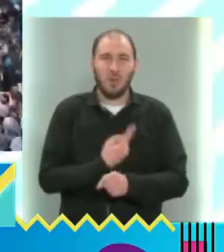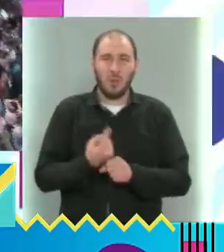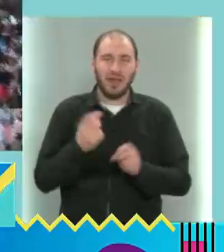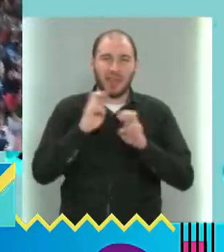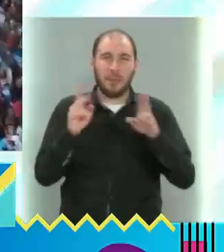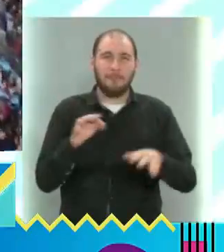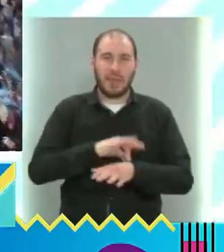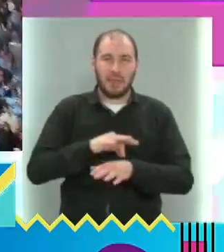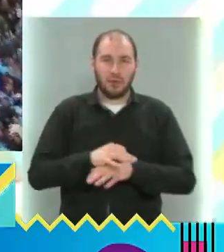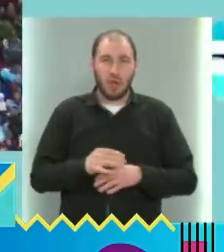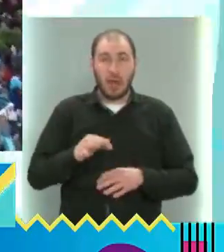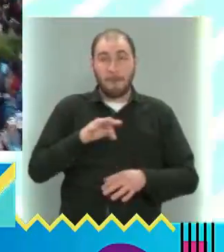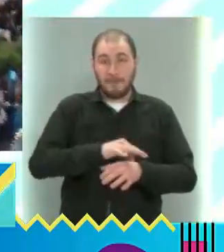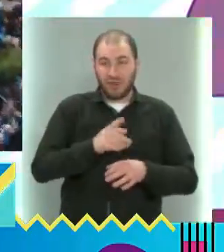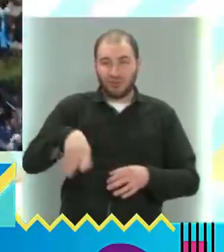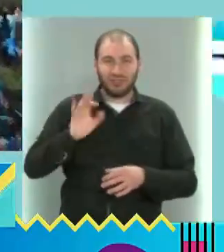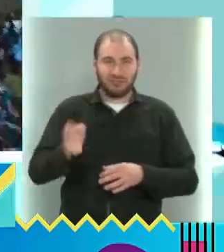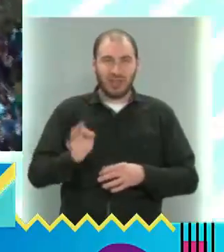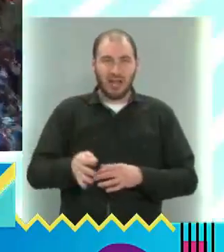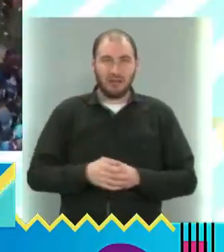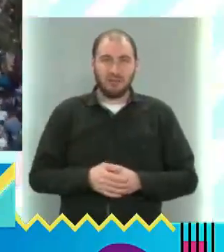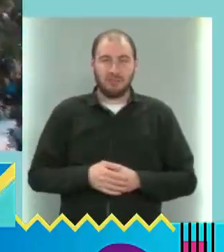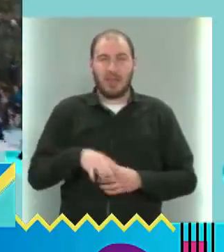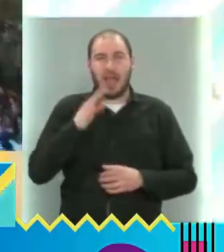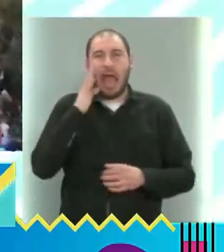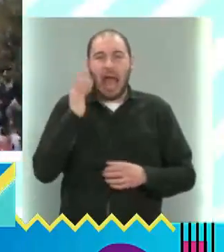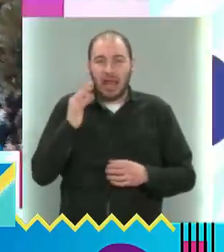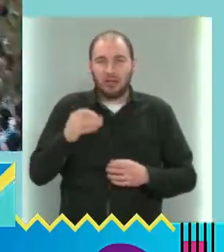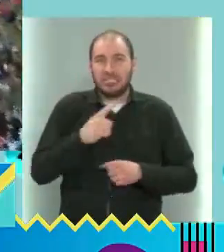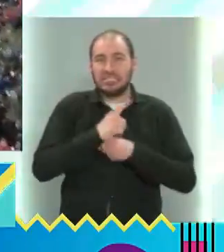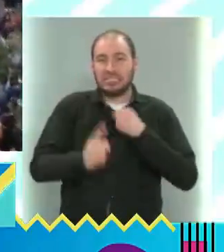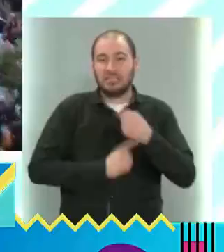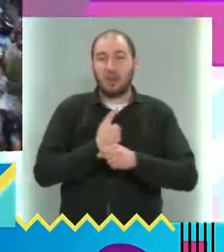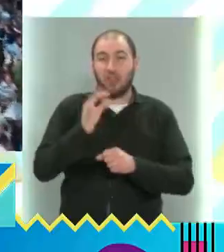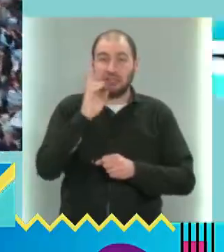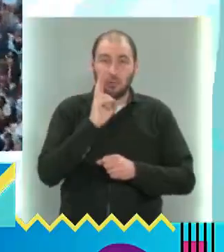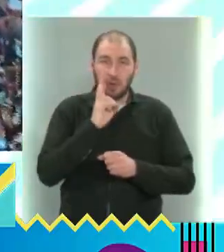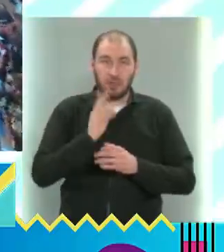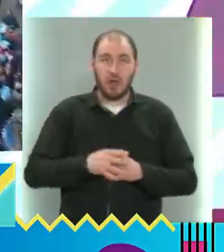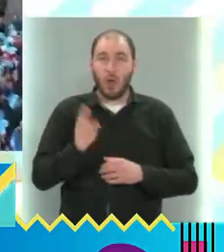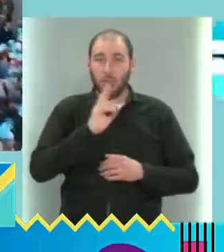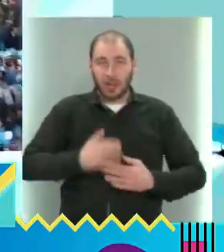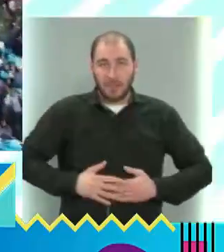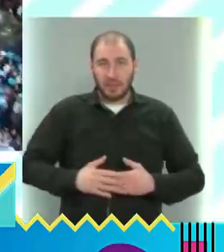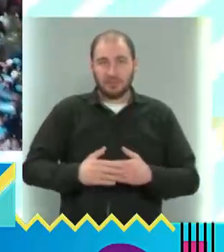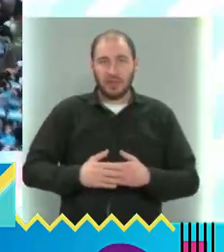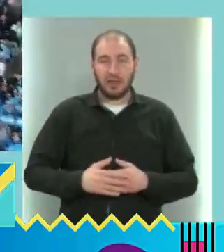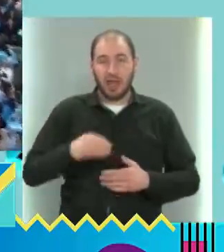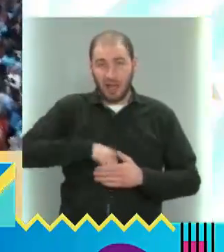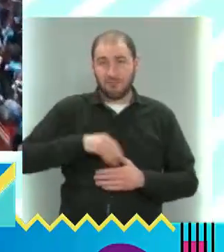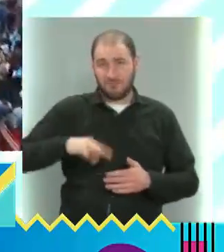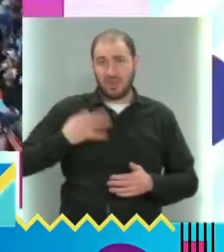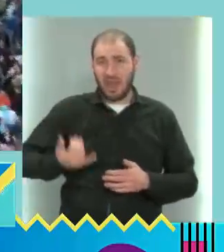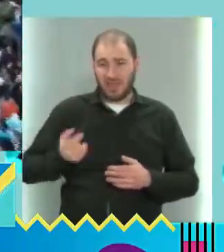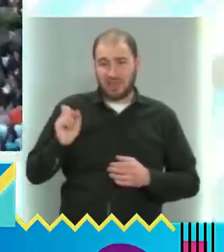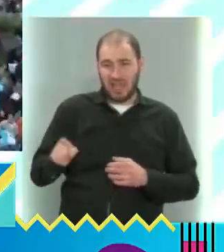vista médico. Los médicos sabemos por lo menos desde el principio del siglo XIX, que una mujer embarazada lleva una vida que no